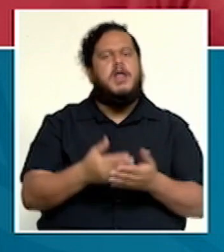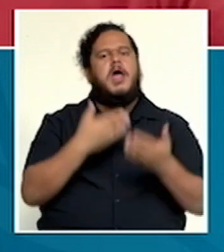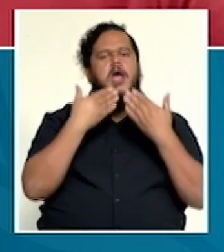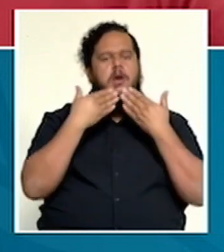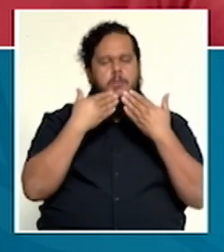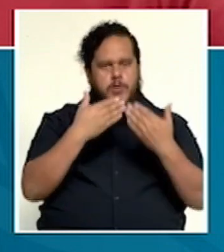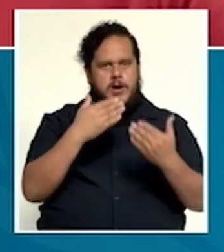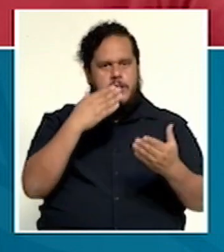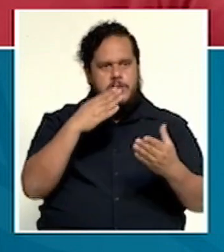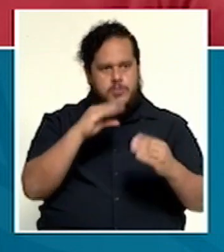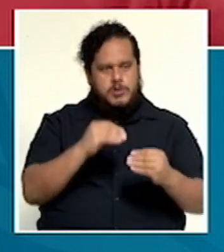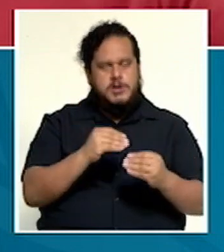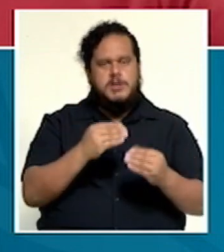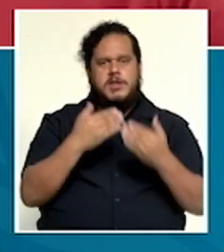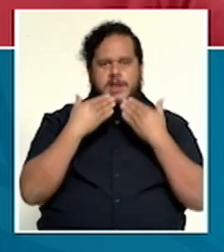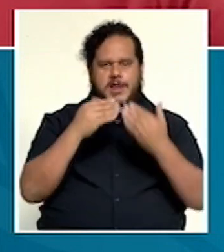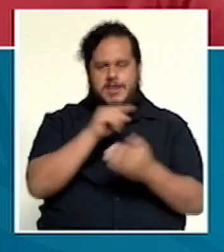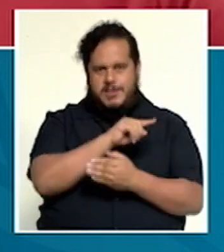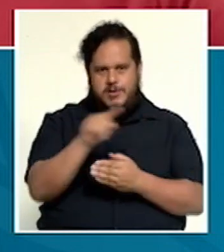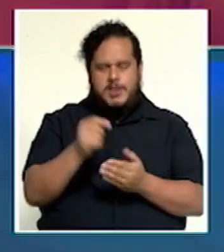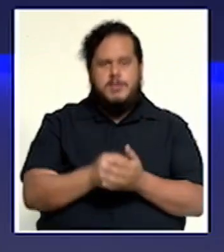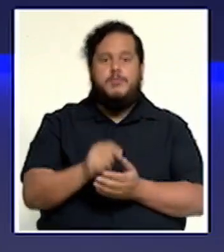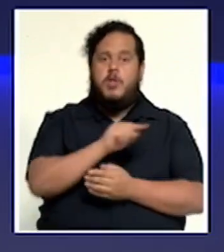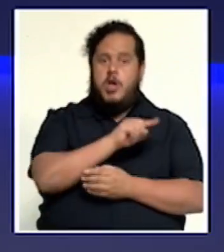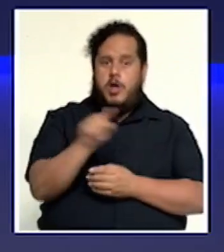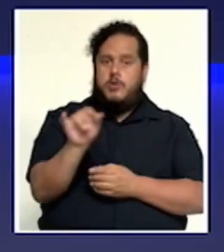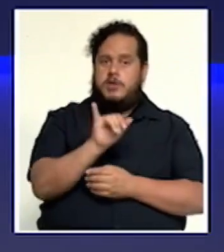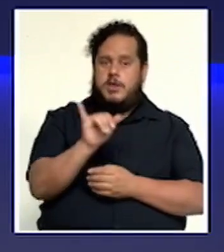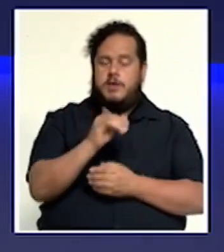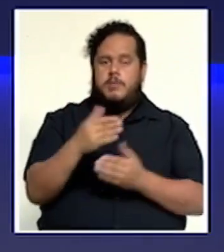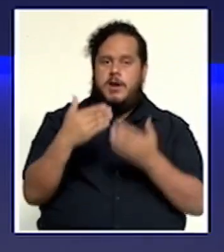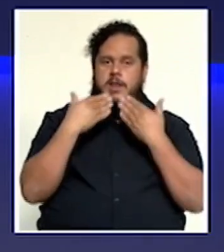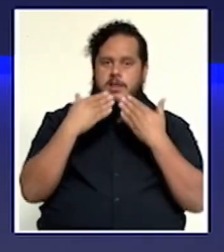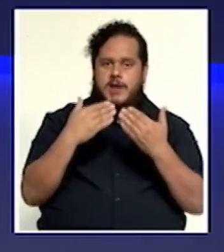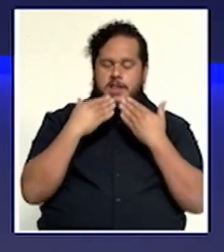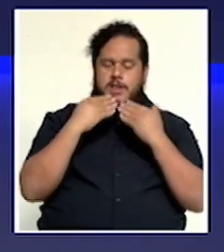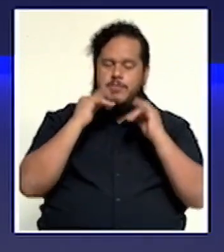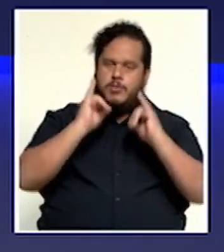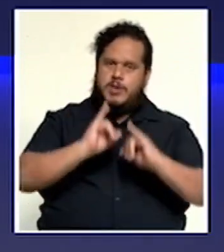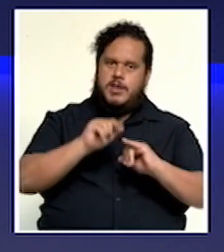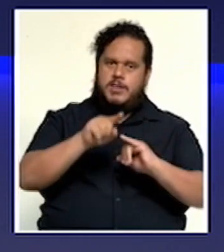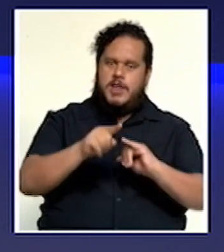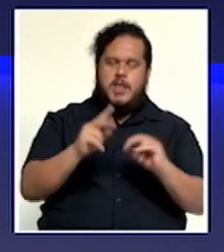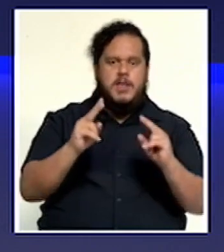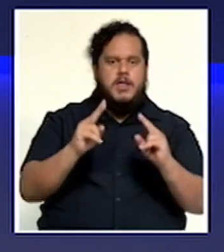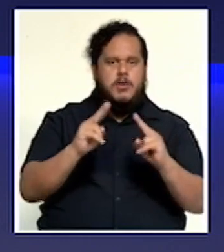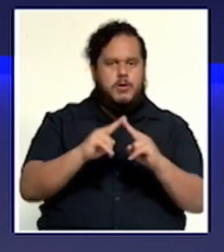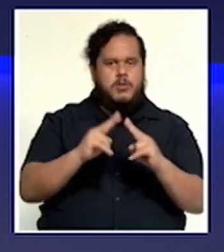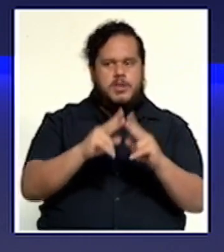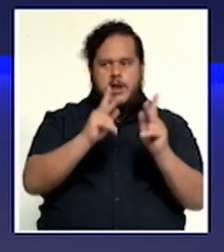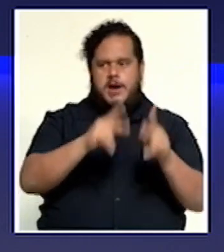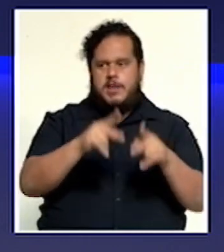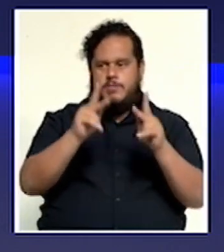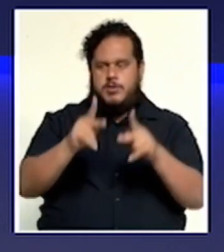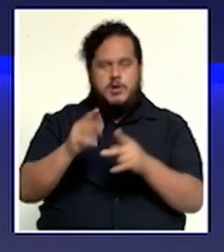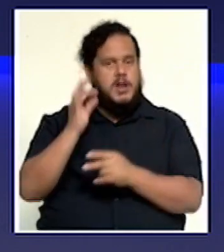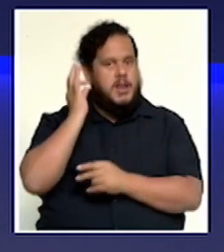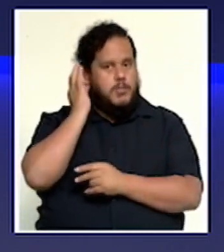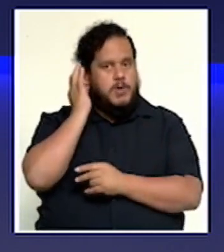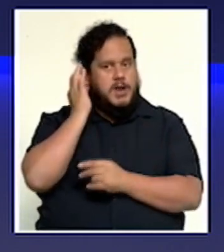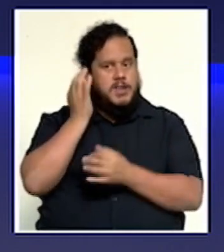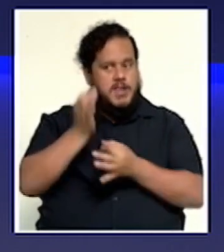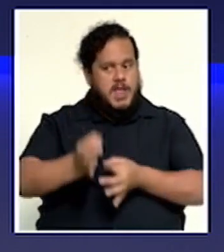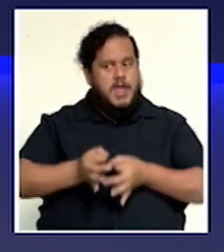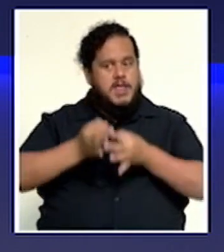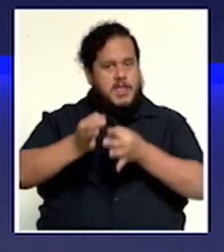noches y muchísimas gracias a ustedes. Y a ustedes también las gracias por estar ahí, conocer los personajes, las mujeres que